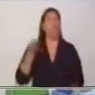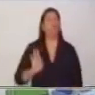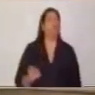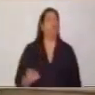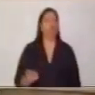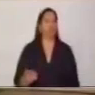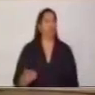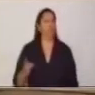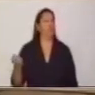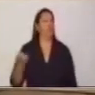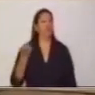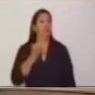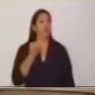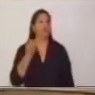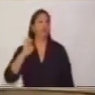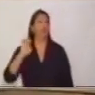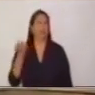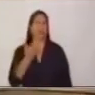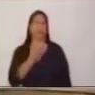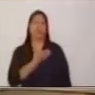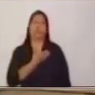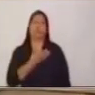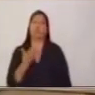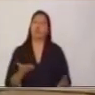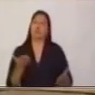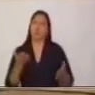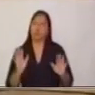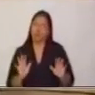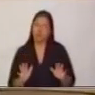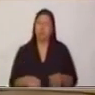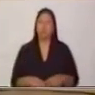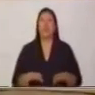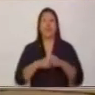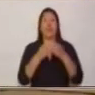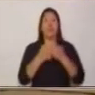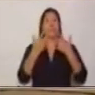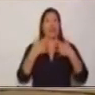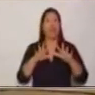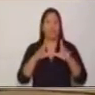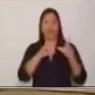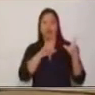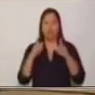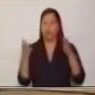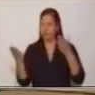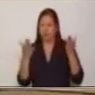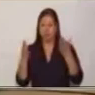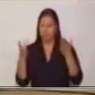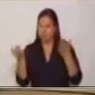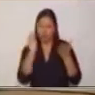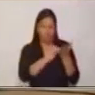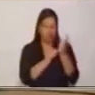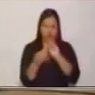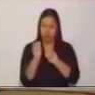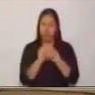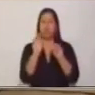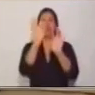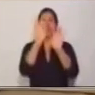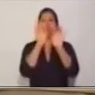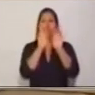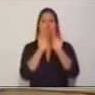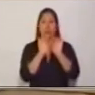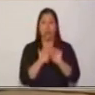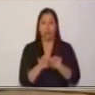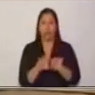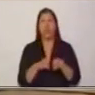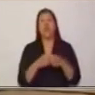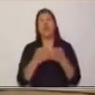ideas, procedes a redactar. Ya amplías tu pregunta, ya te contestas tú la